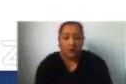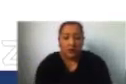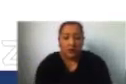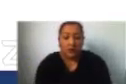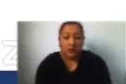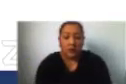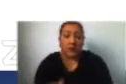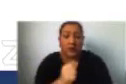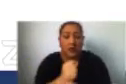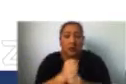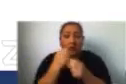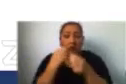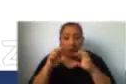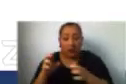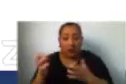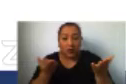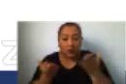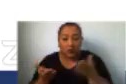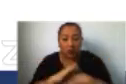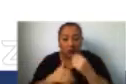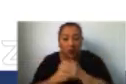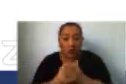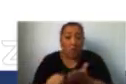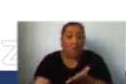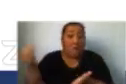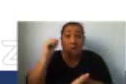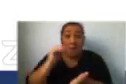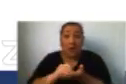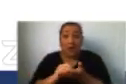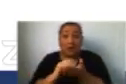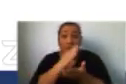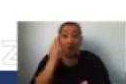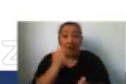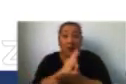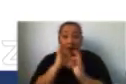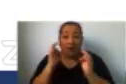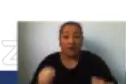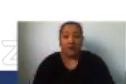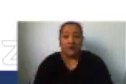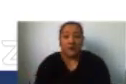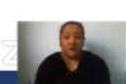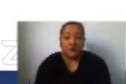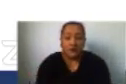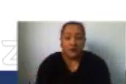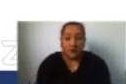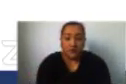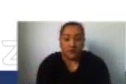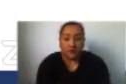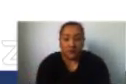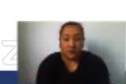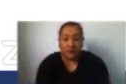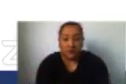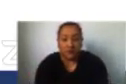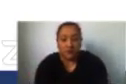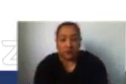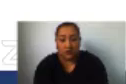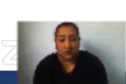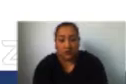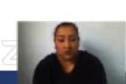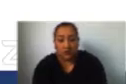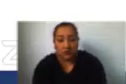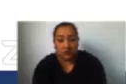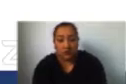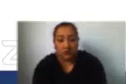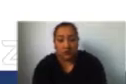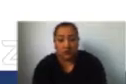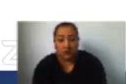públicos, servidores, donde además del dolor de las familias, también merma la atención que el Estado debe brindar a